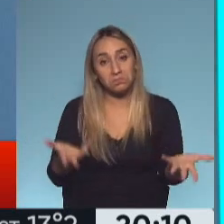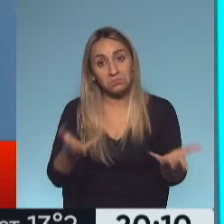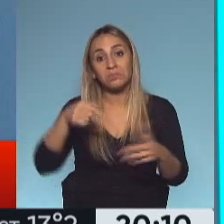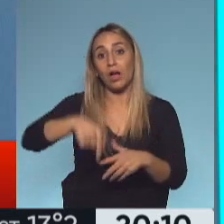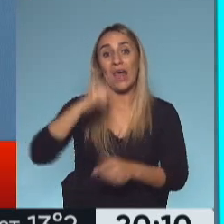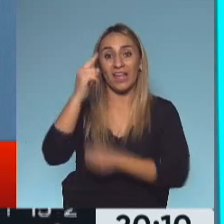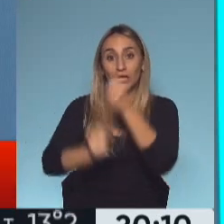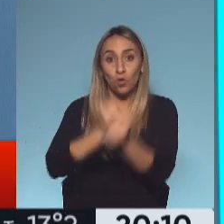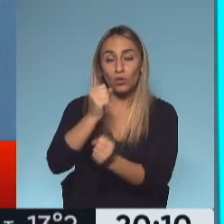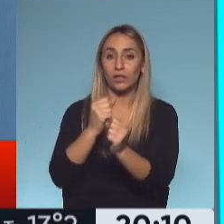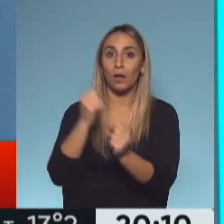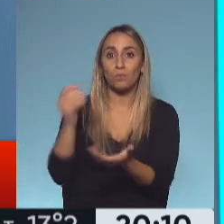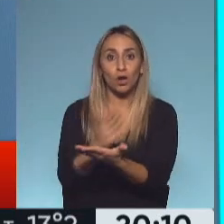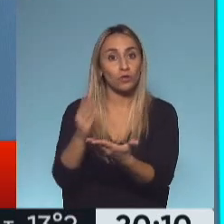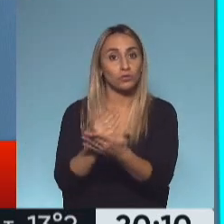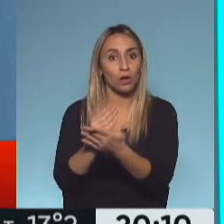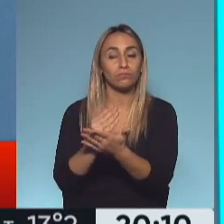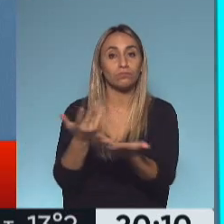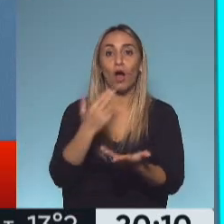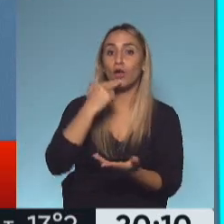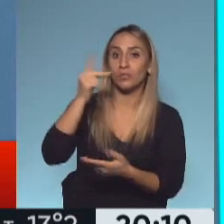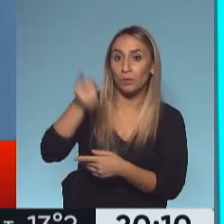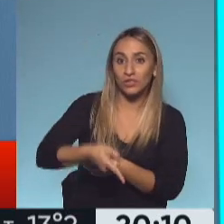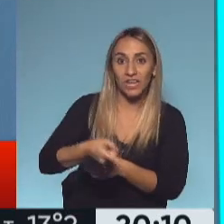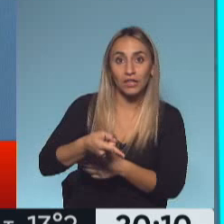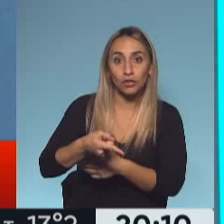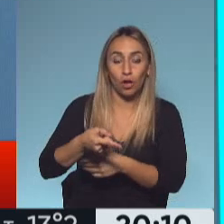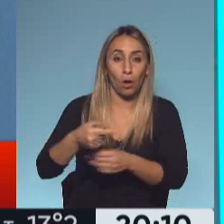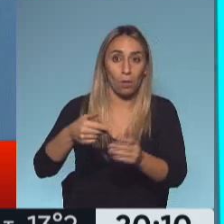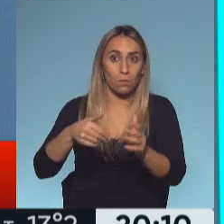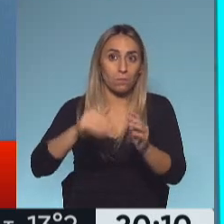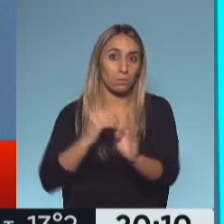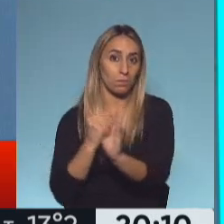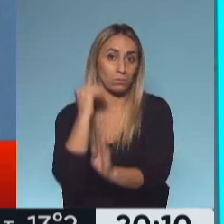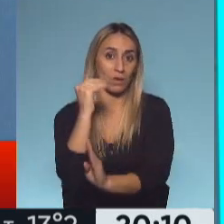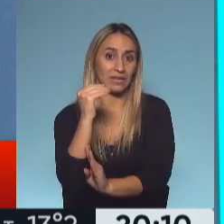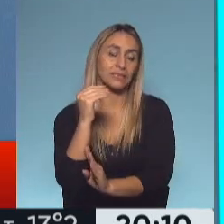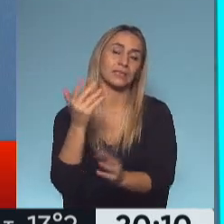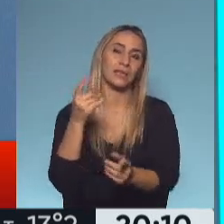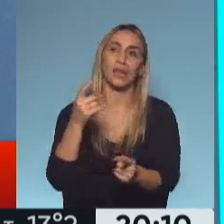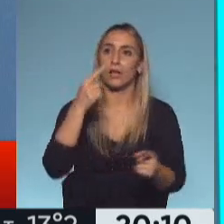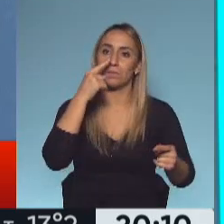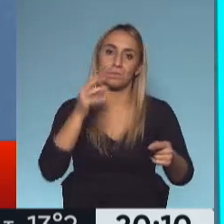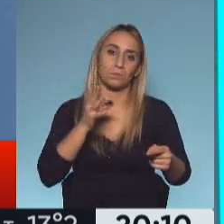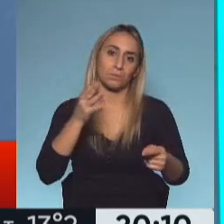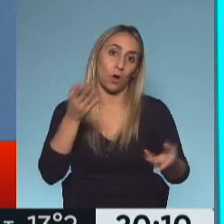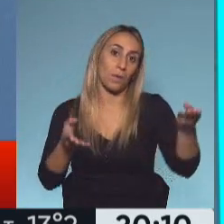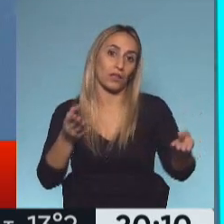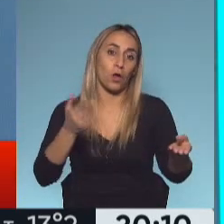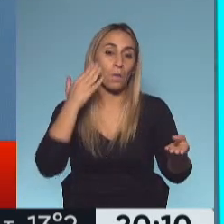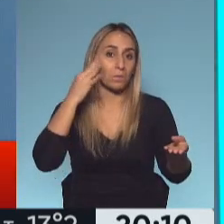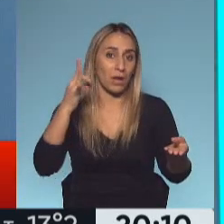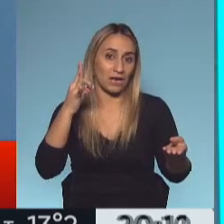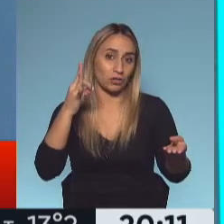produciendo 11% por encima de la pandemia, es decir, por encima de lo que se producía en el último marzo que tuvo el gobierno